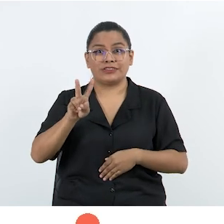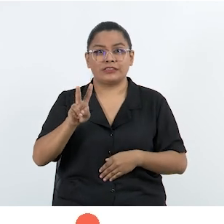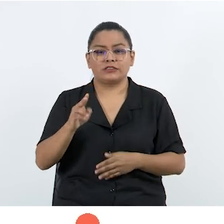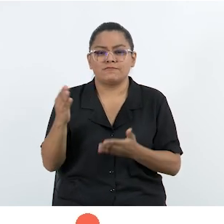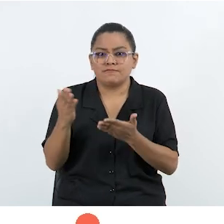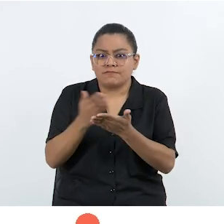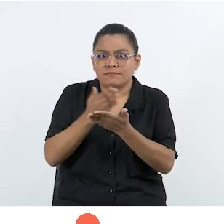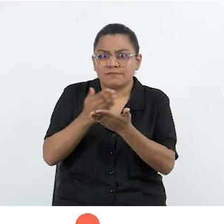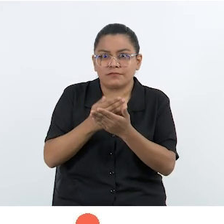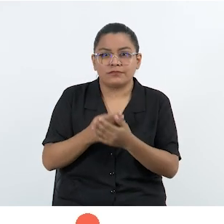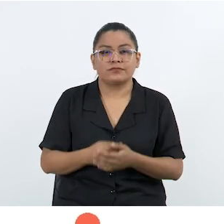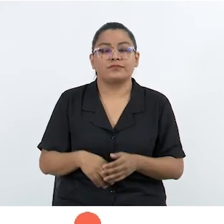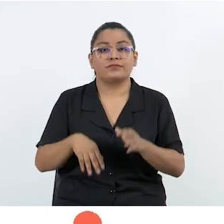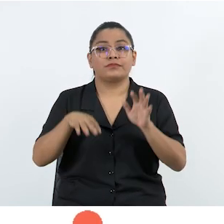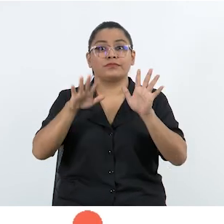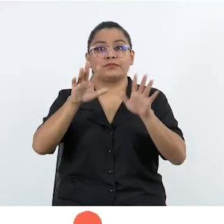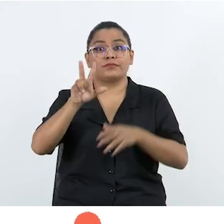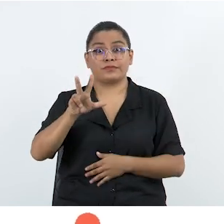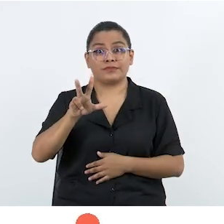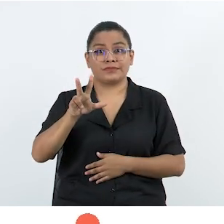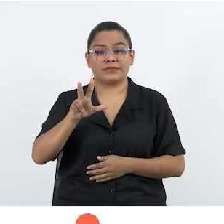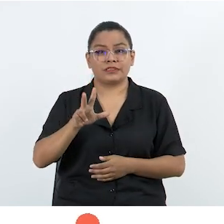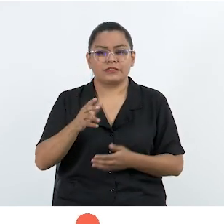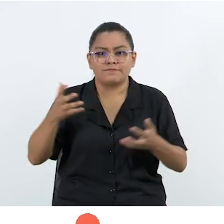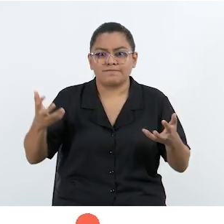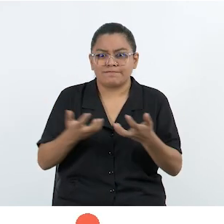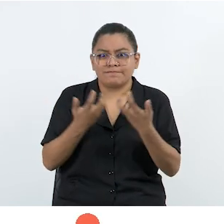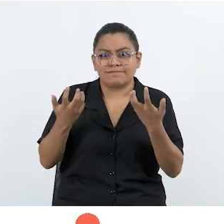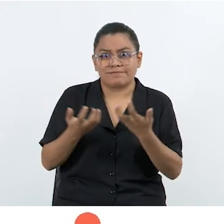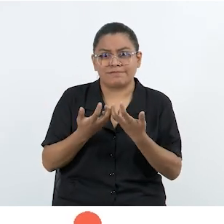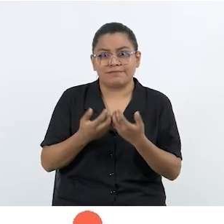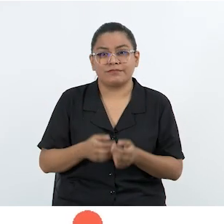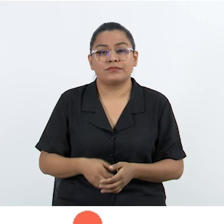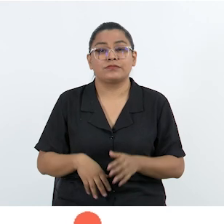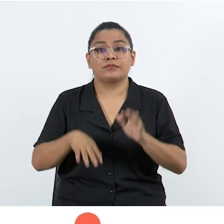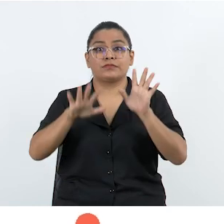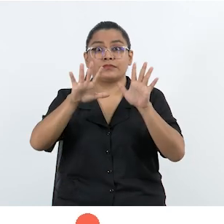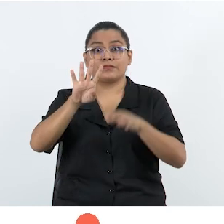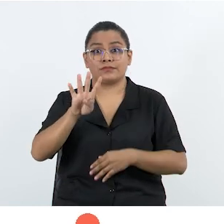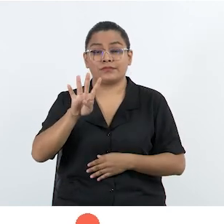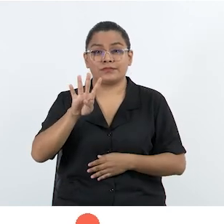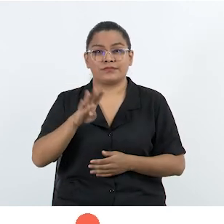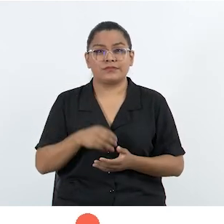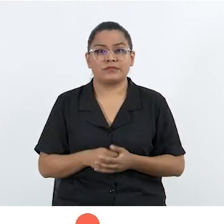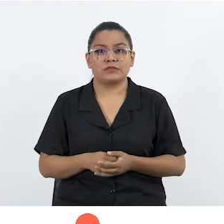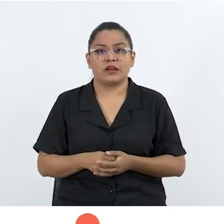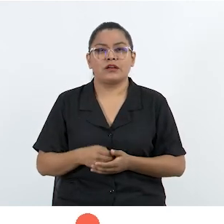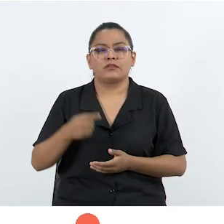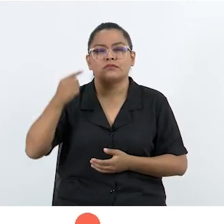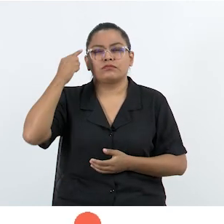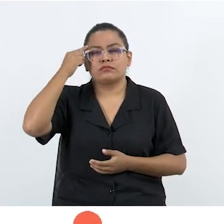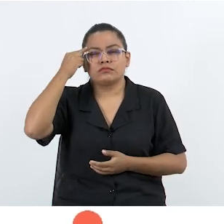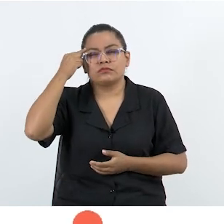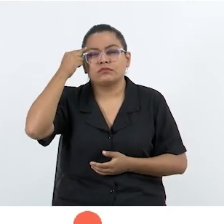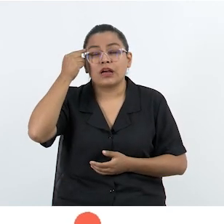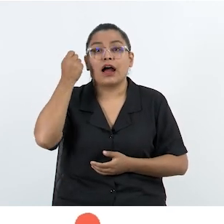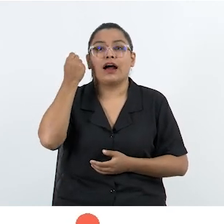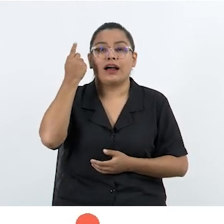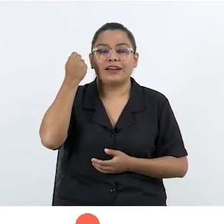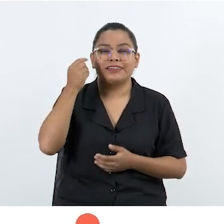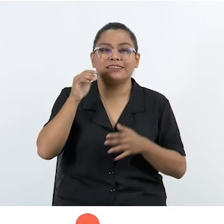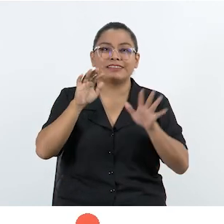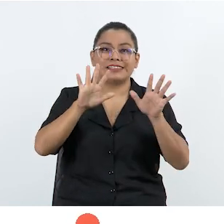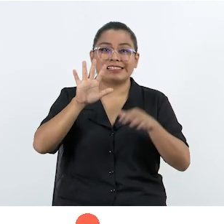12. Estudiando. 13. Investigando. 14.